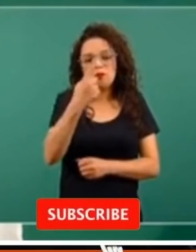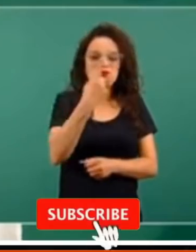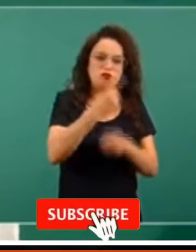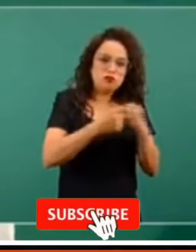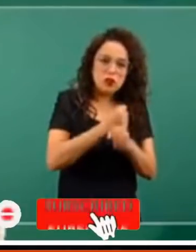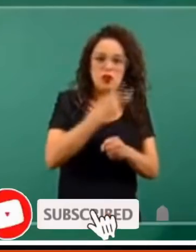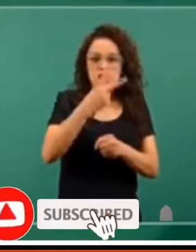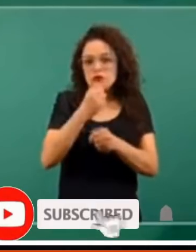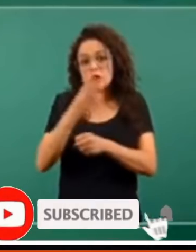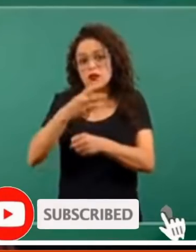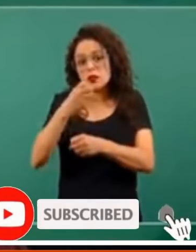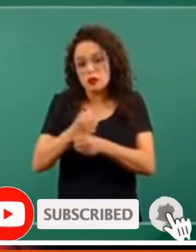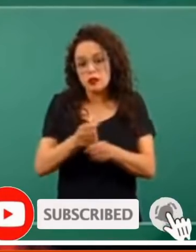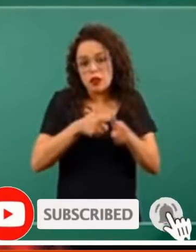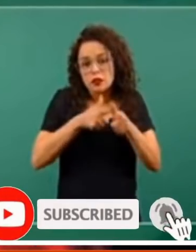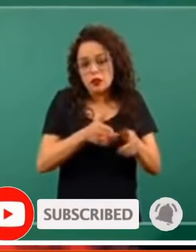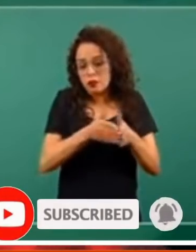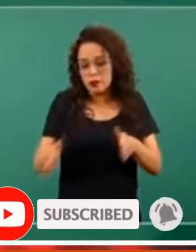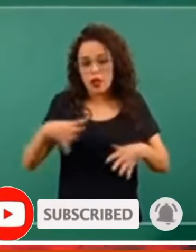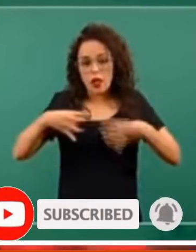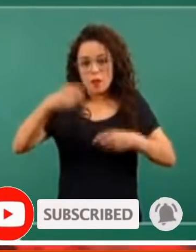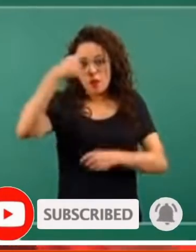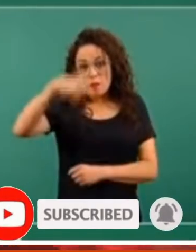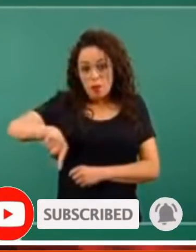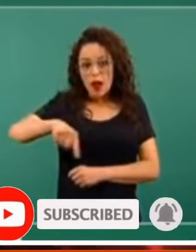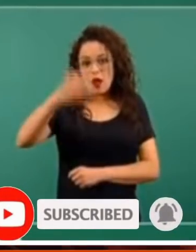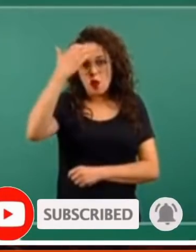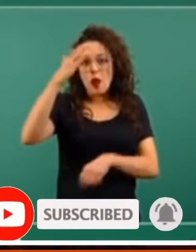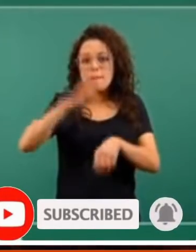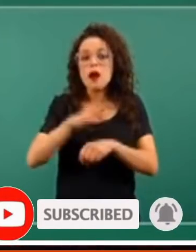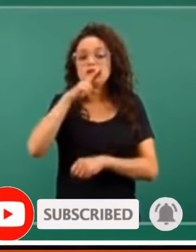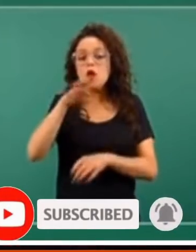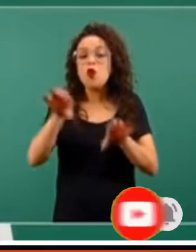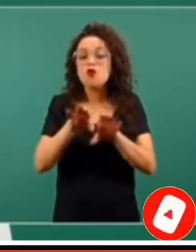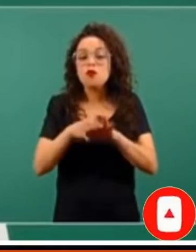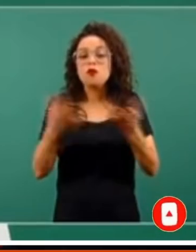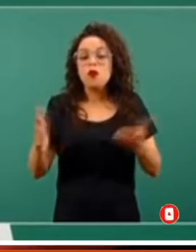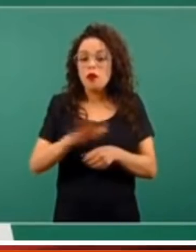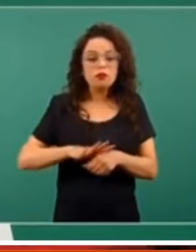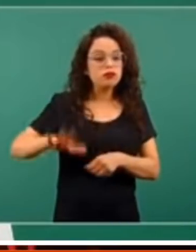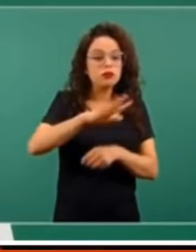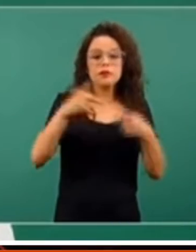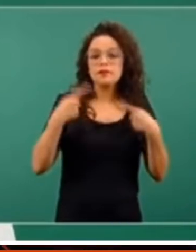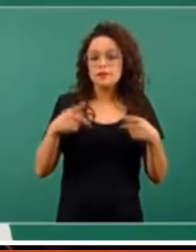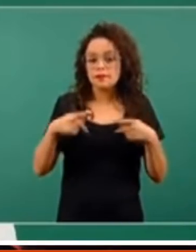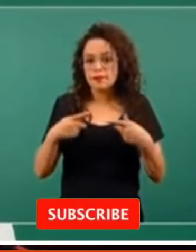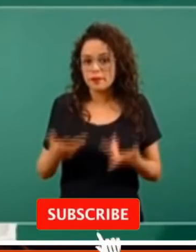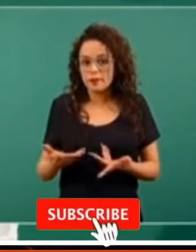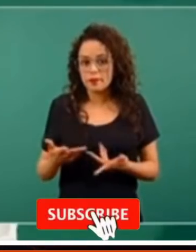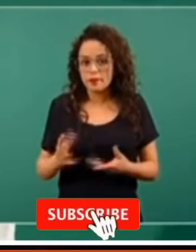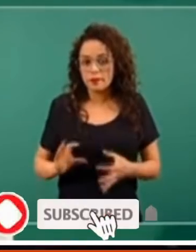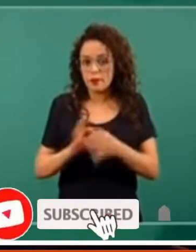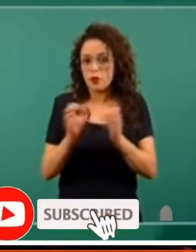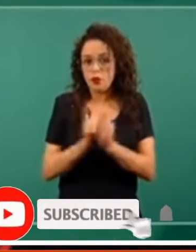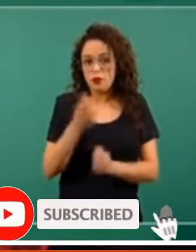la epidemia para conocer realmente cómo se va a comportar en la población en una condición en la que